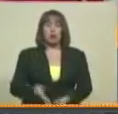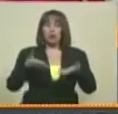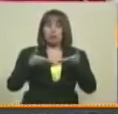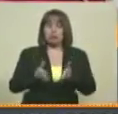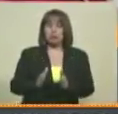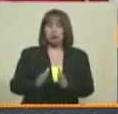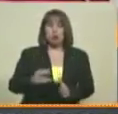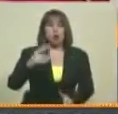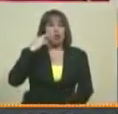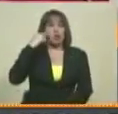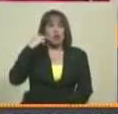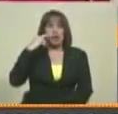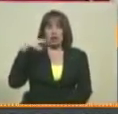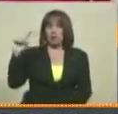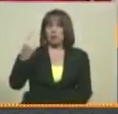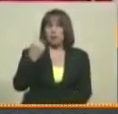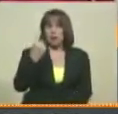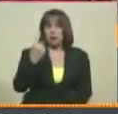de Andresote.